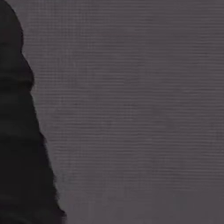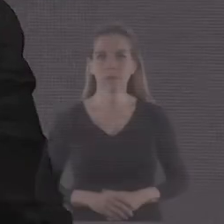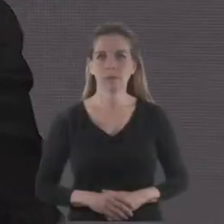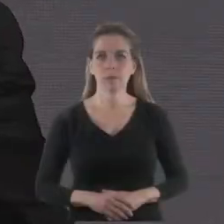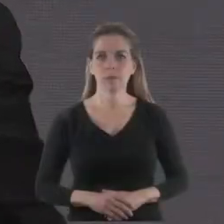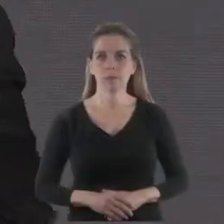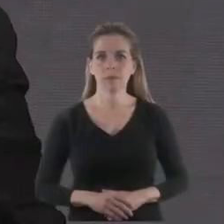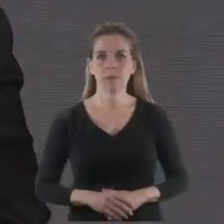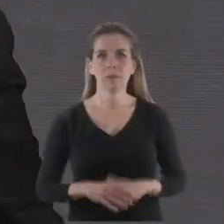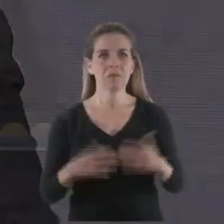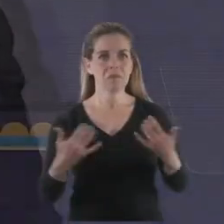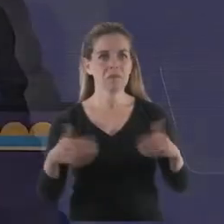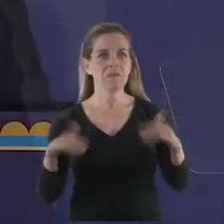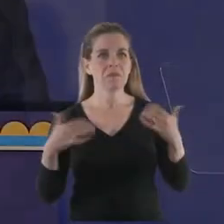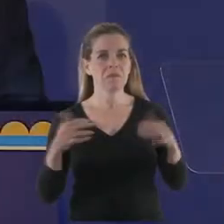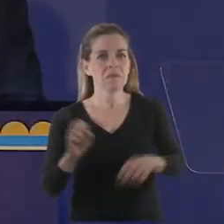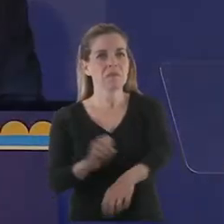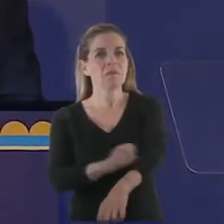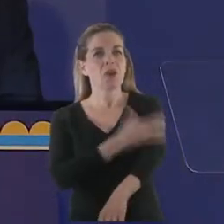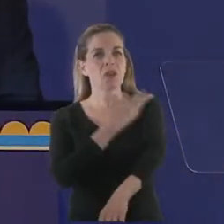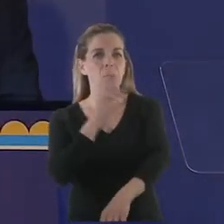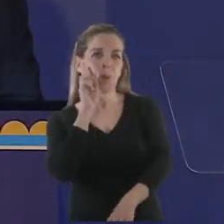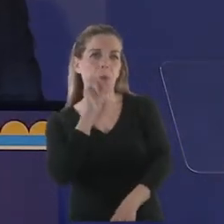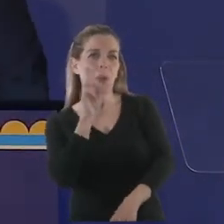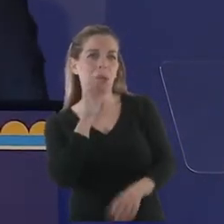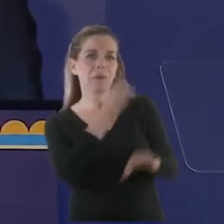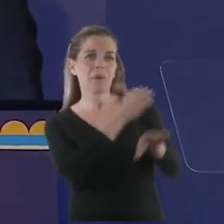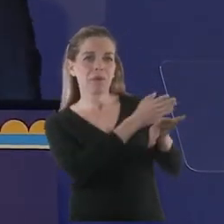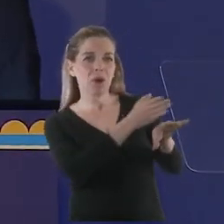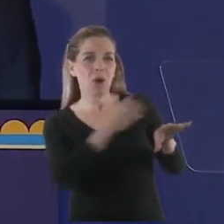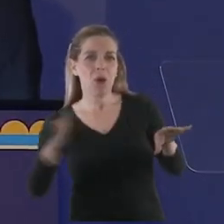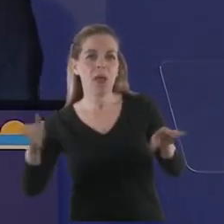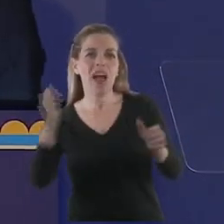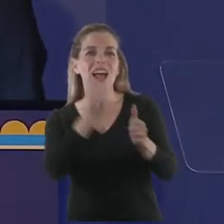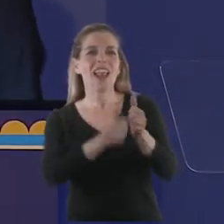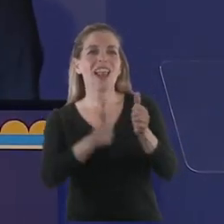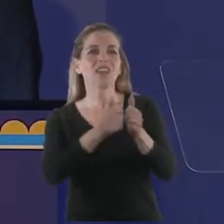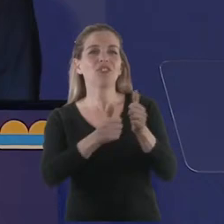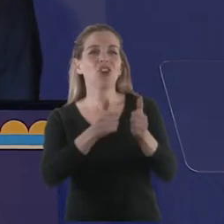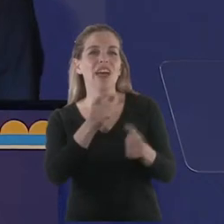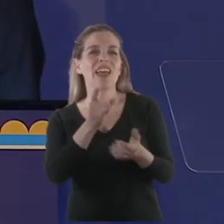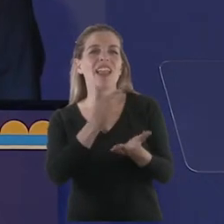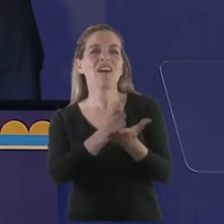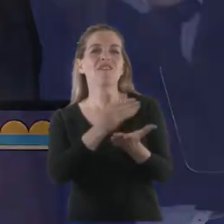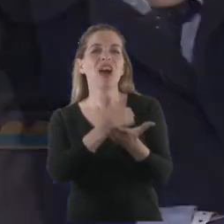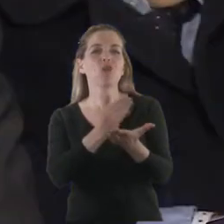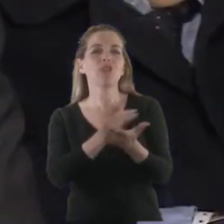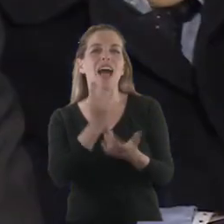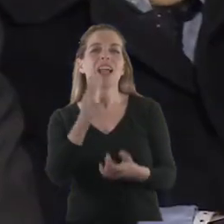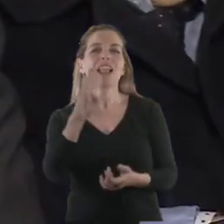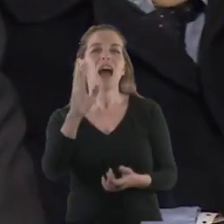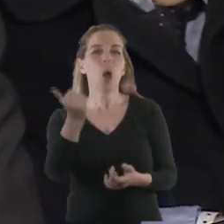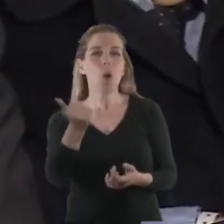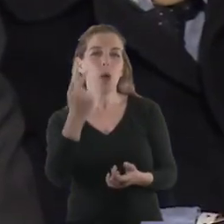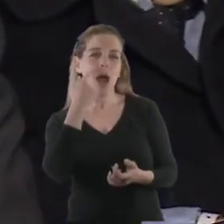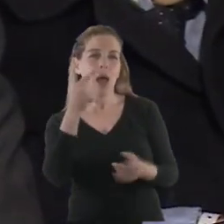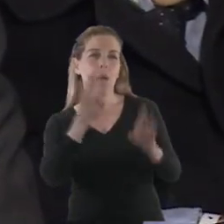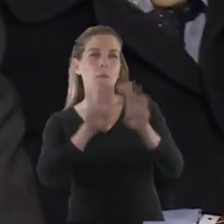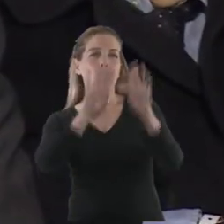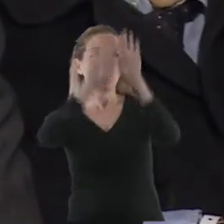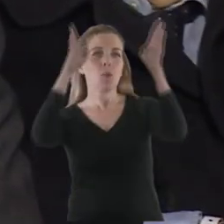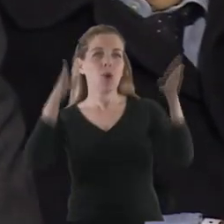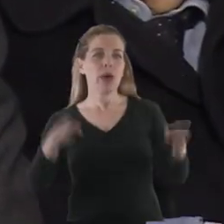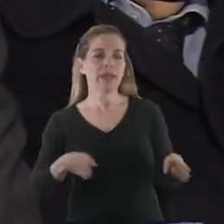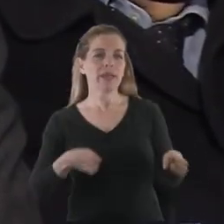Impresionante, qué impresionante lindo. Recorrida. Qué lindo ver la historia de la UBA en la fachada de una facultad. Y hay una particularidad porque,